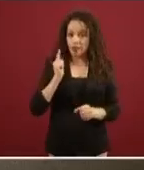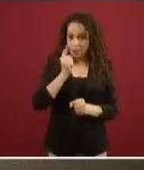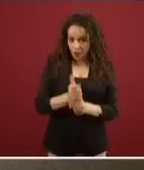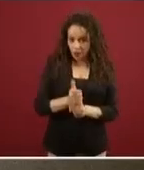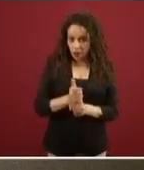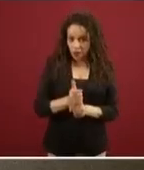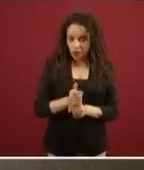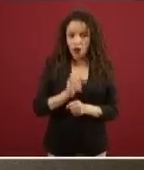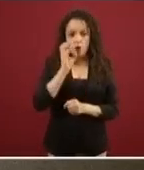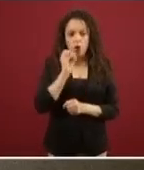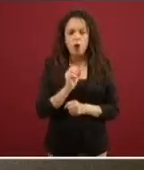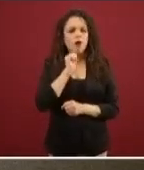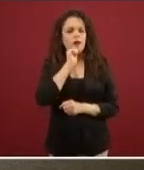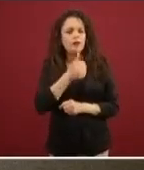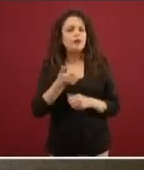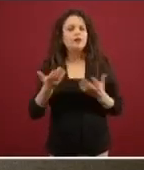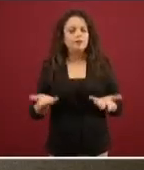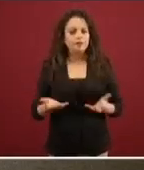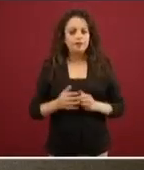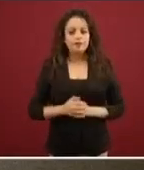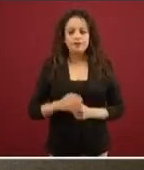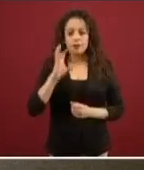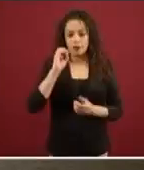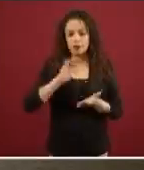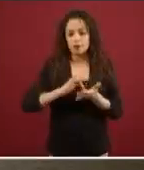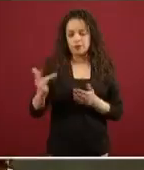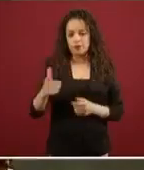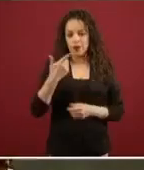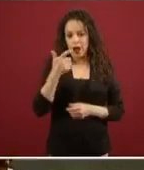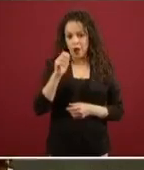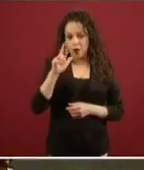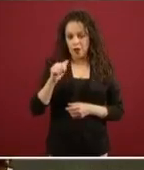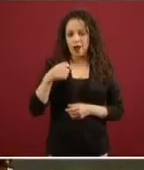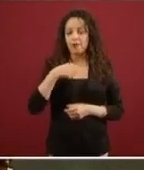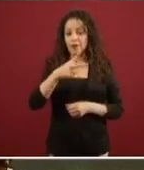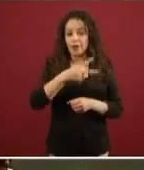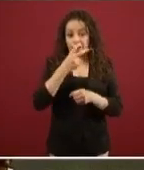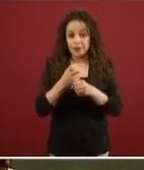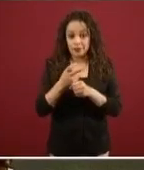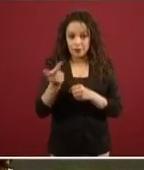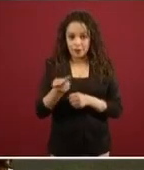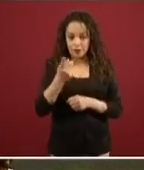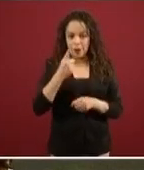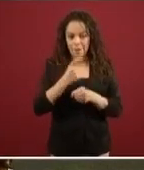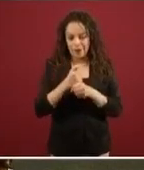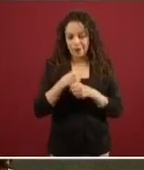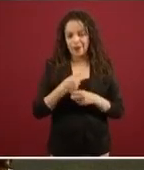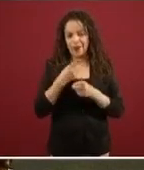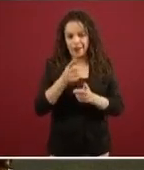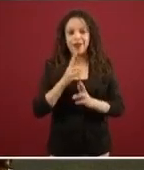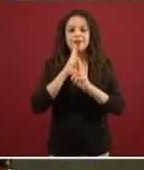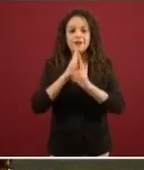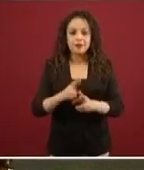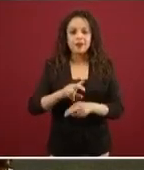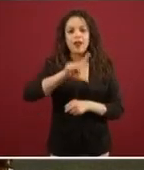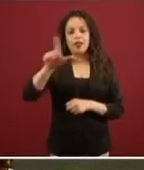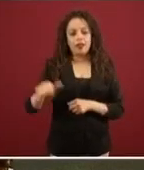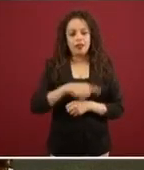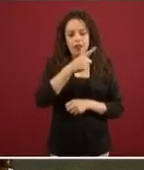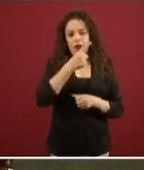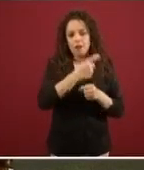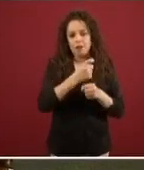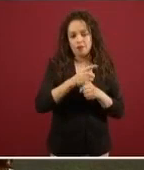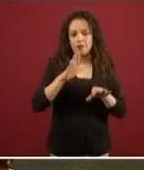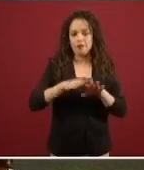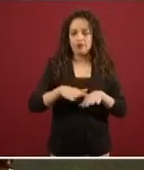Muchas gracias, Laura. Me voy primero a la segunda pregunta, lo otro efectivamente que nos lo explique a detalle